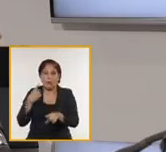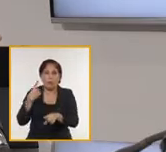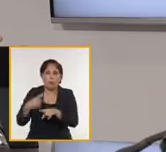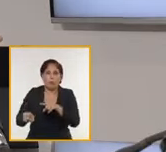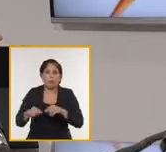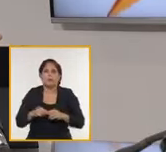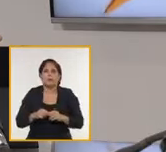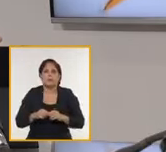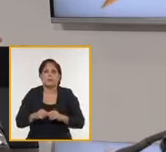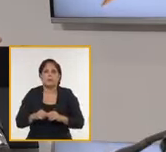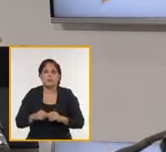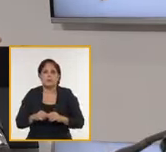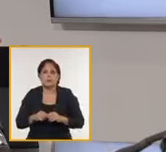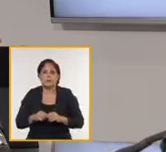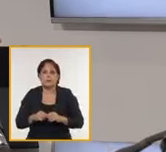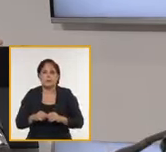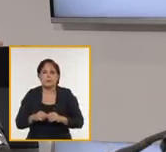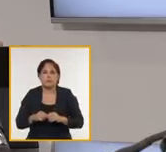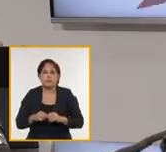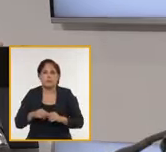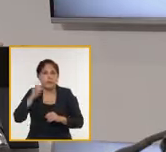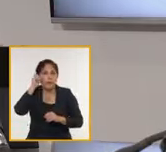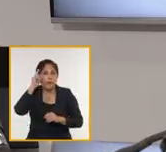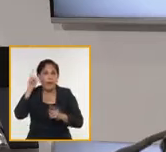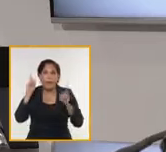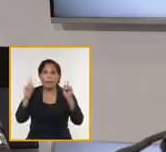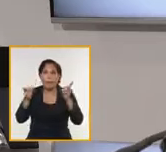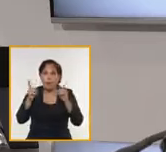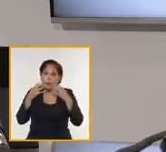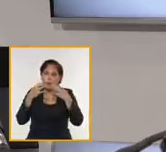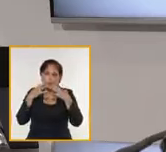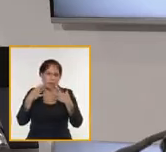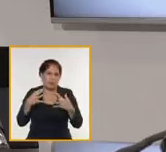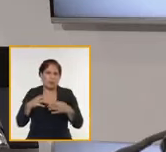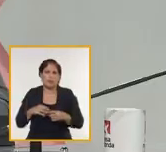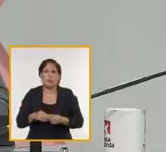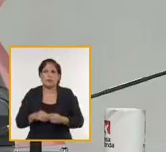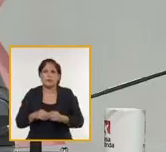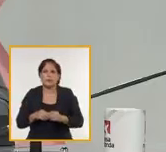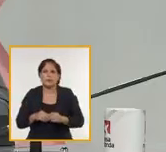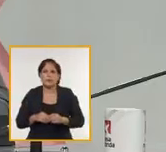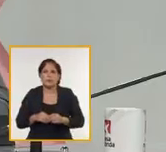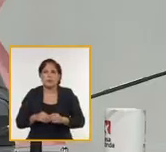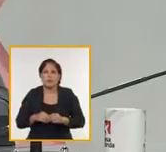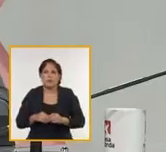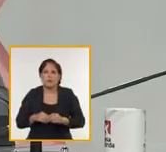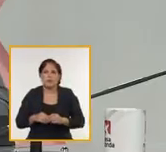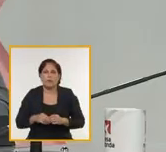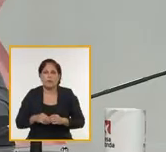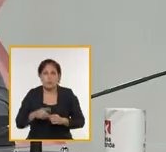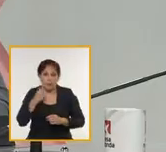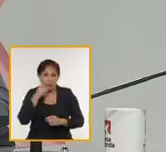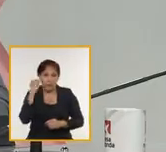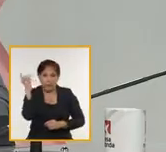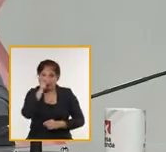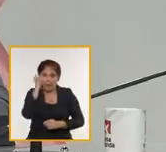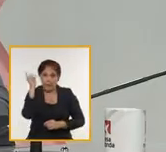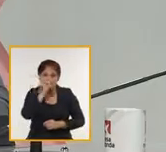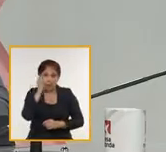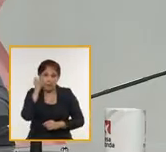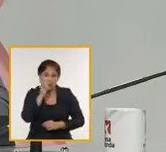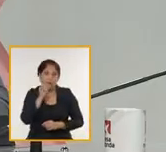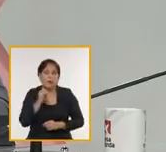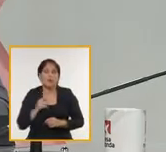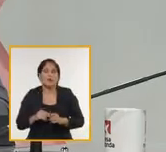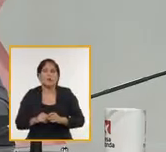una pujanza política sumamente relevante. Hay un video que se ha